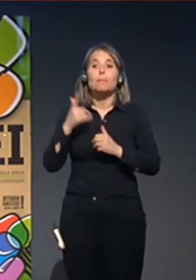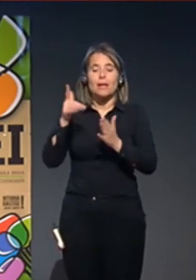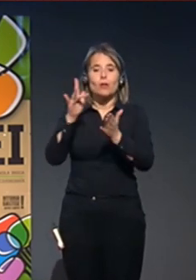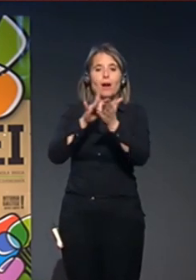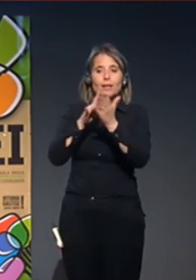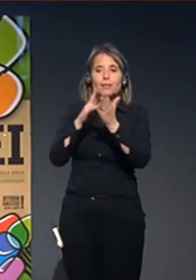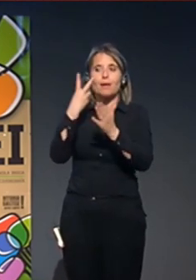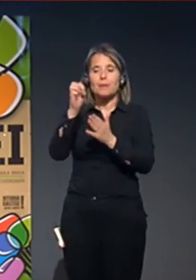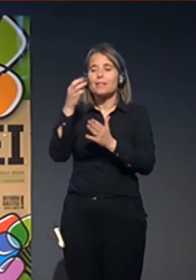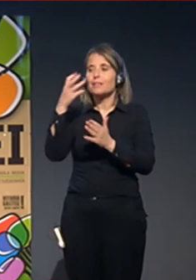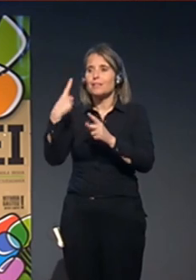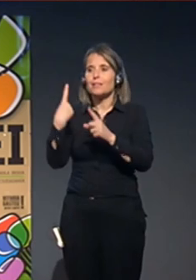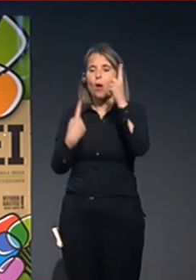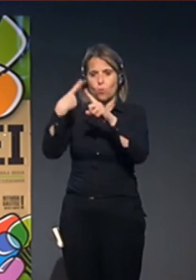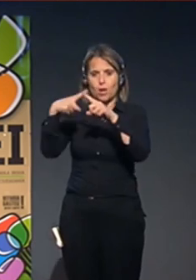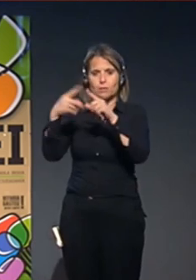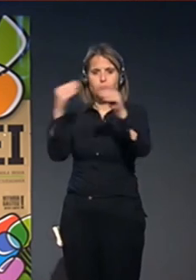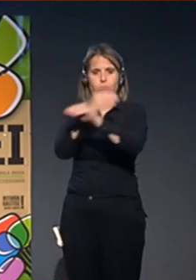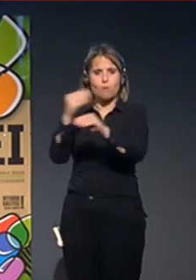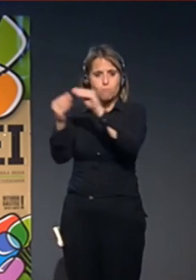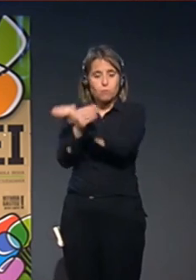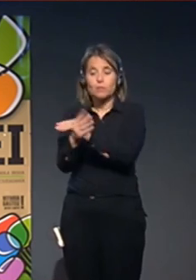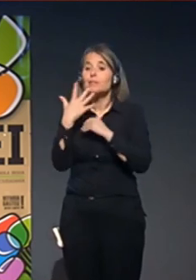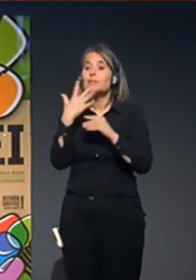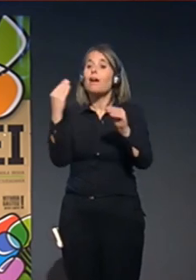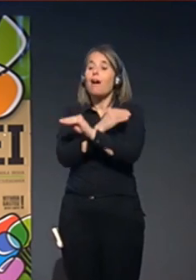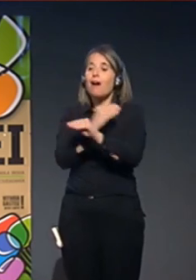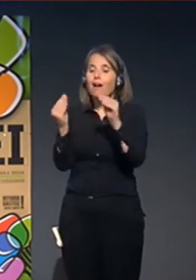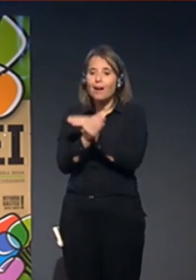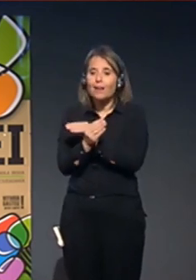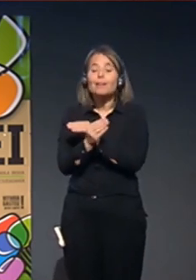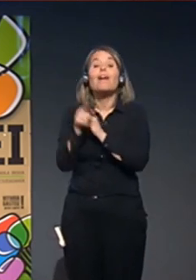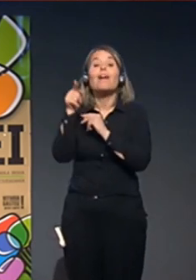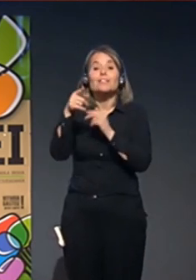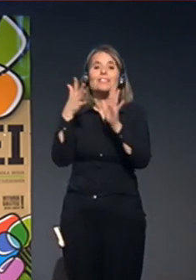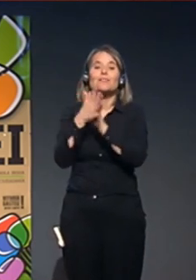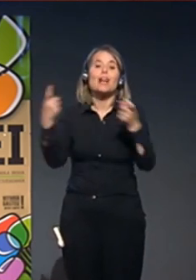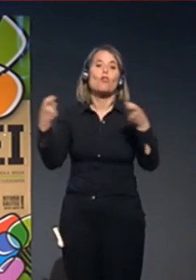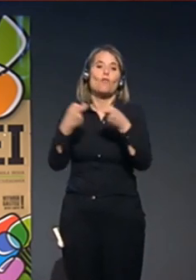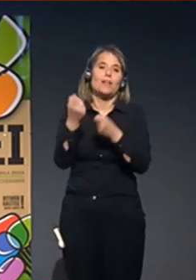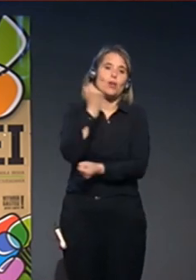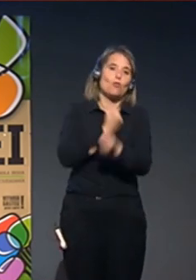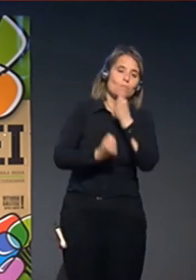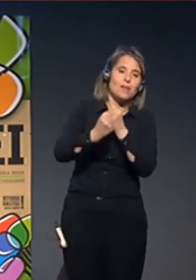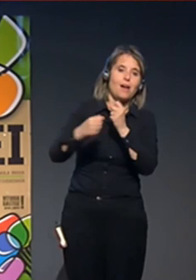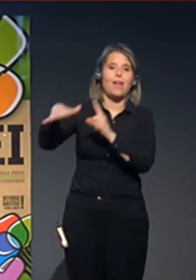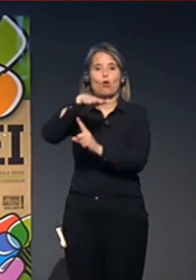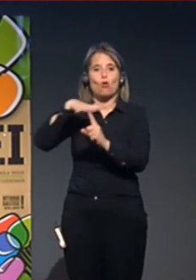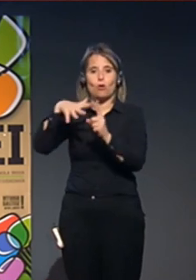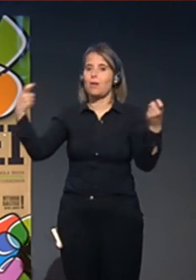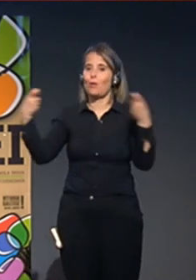no había consenso y todas las cosas en las que no hubo consenso es donde entraban en conflicto economía y ecología